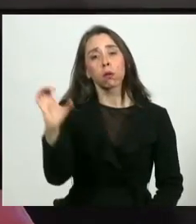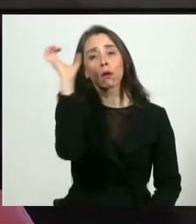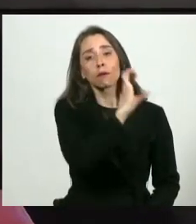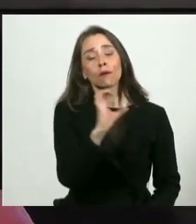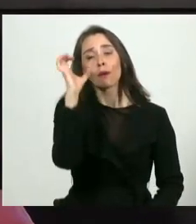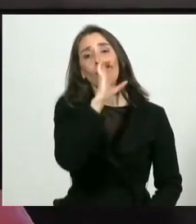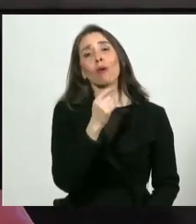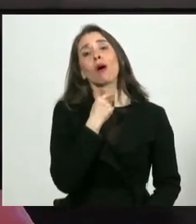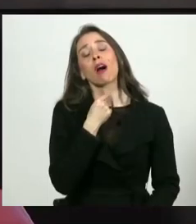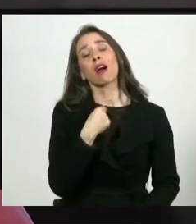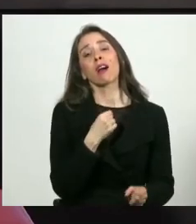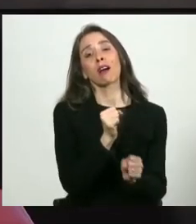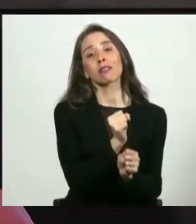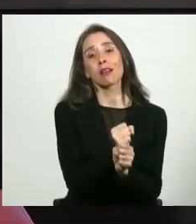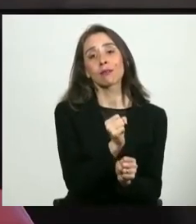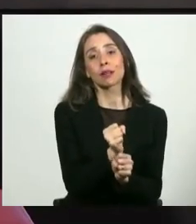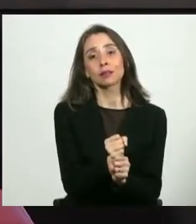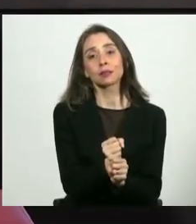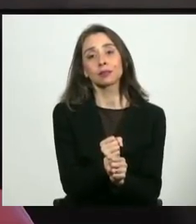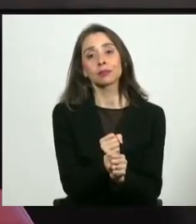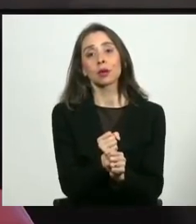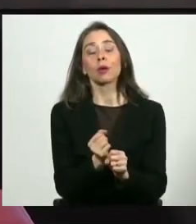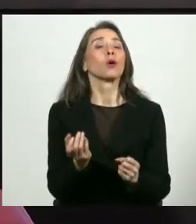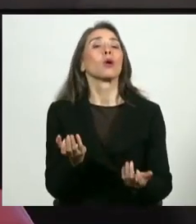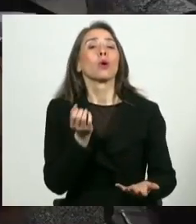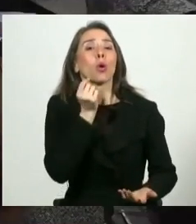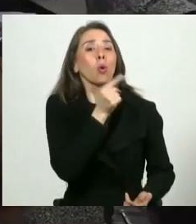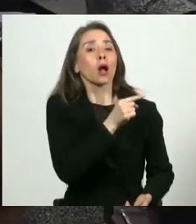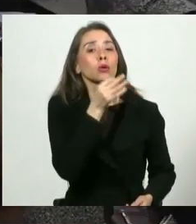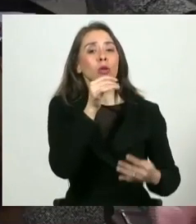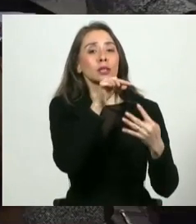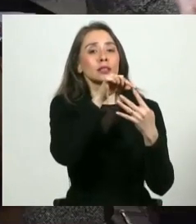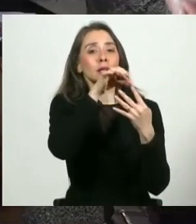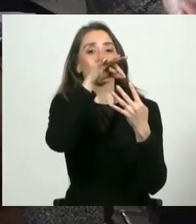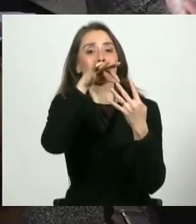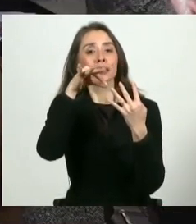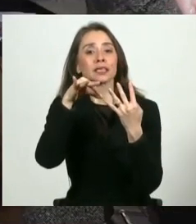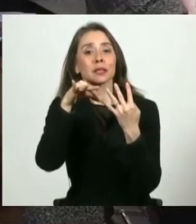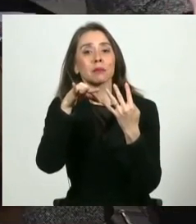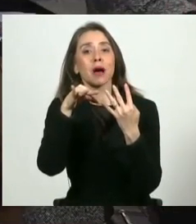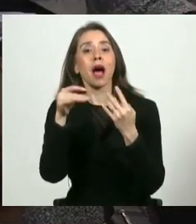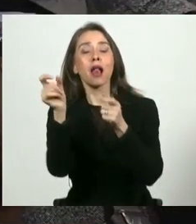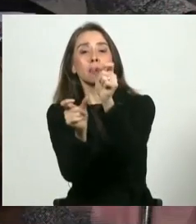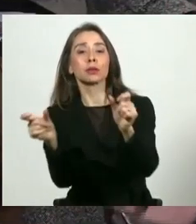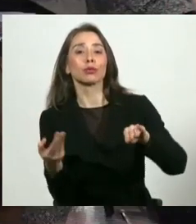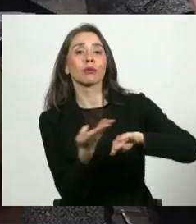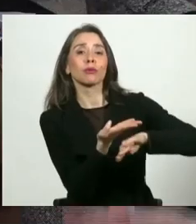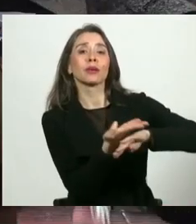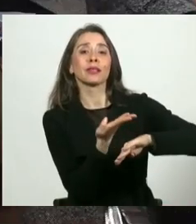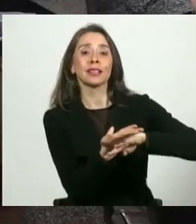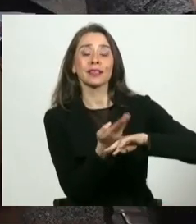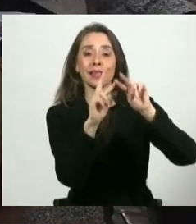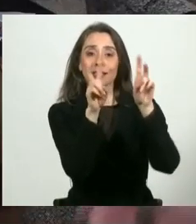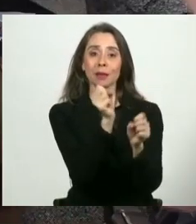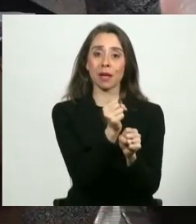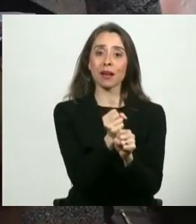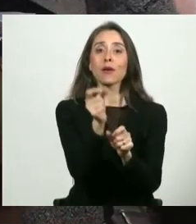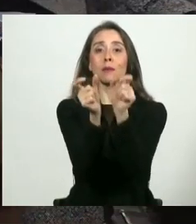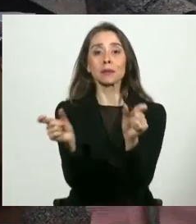de trabajo. ¿Y cuáles dirías tú que son las principales demandas en este ámbito? Y además de los